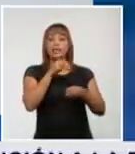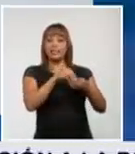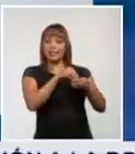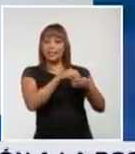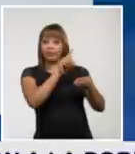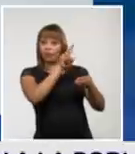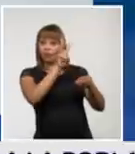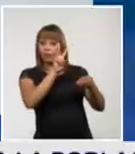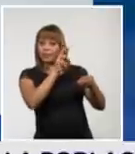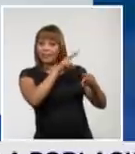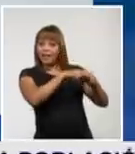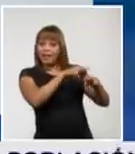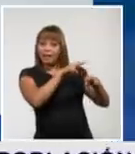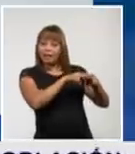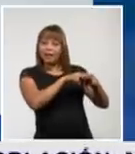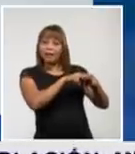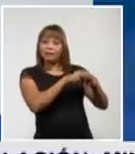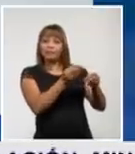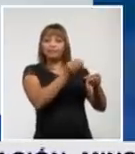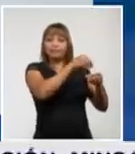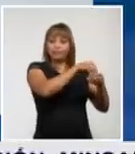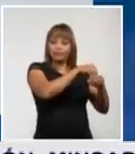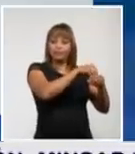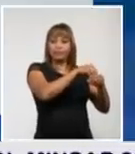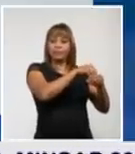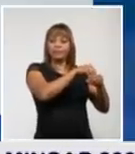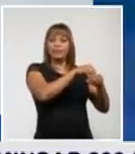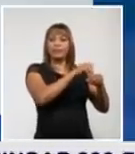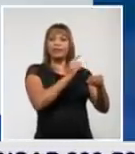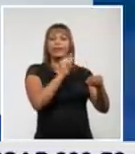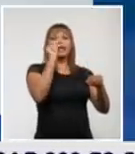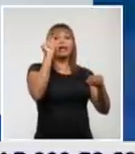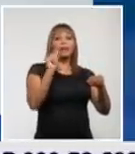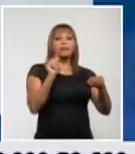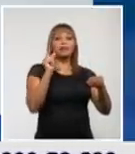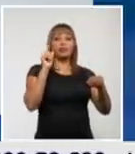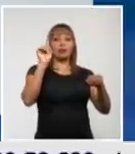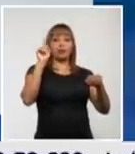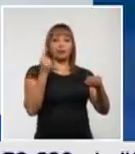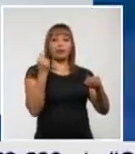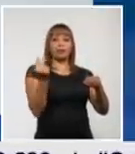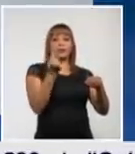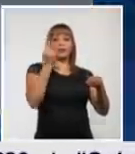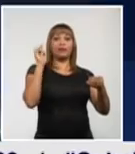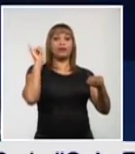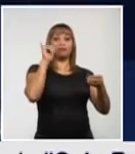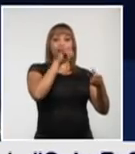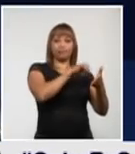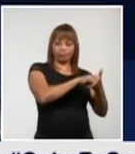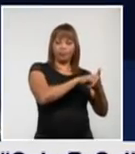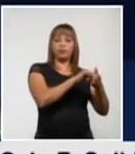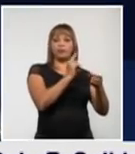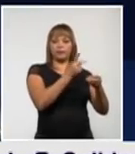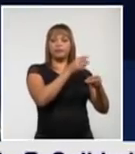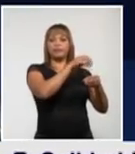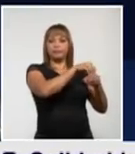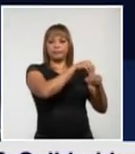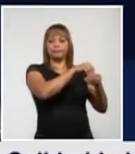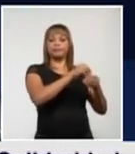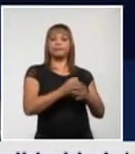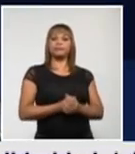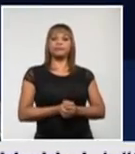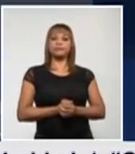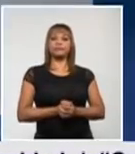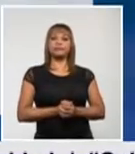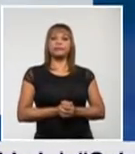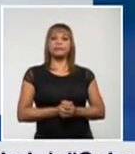Habana se incluye la persona que se diagnosticó ayer, que es importada, que vino del exterior.